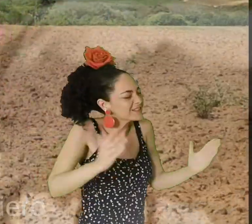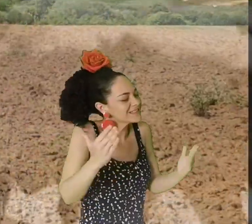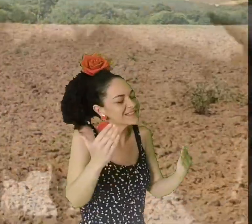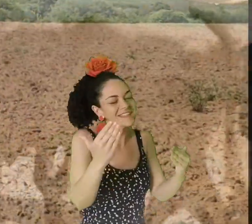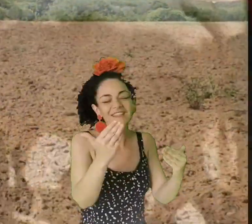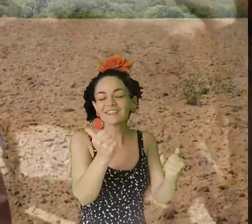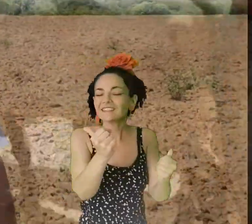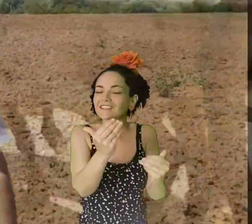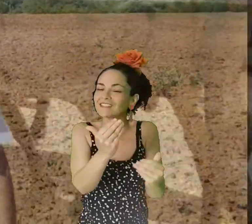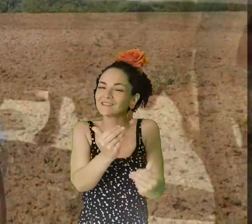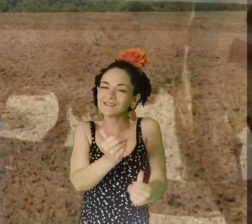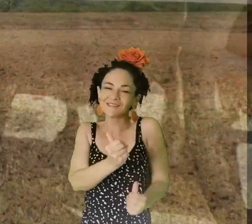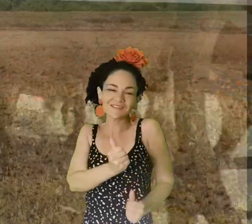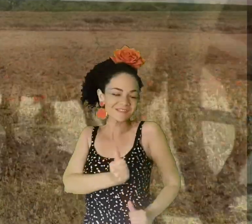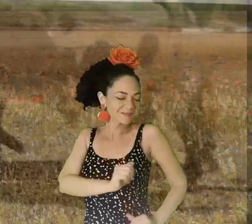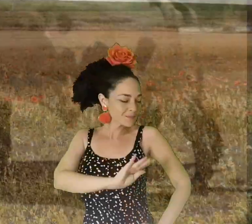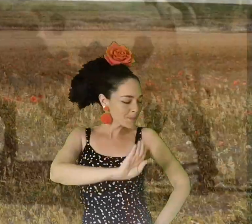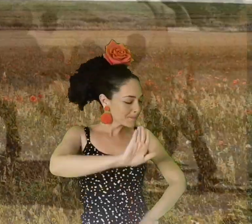rociero.